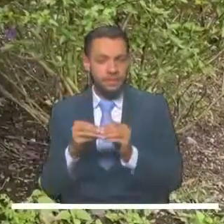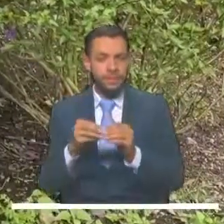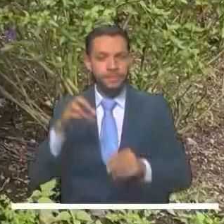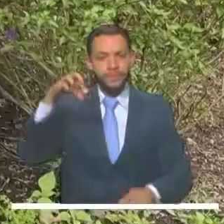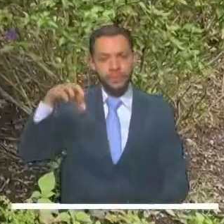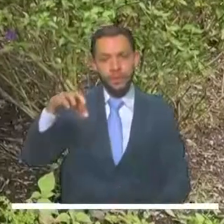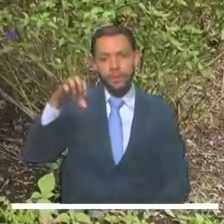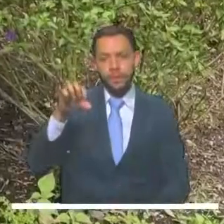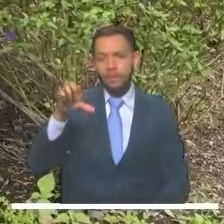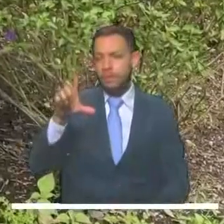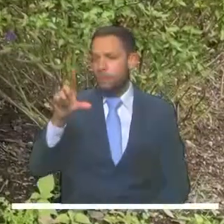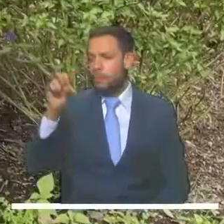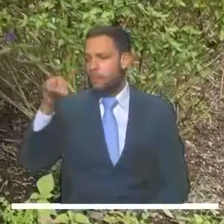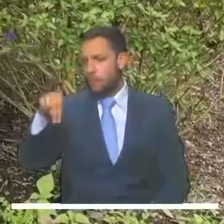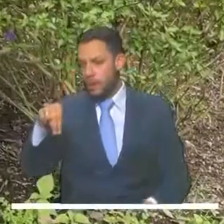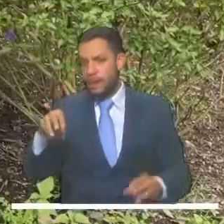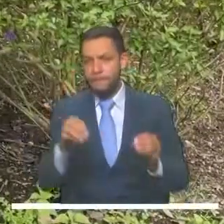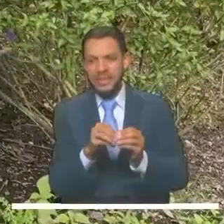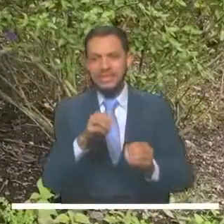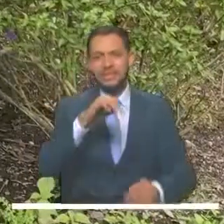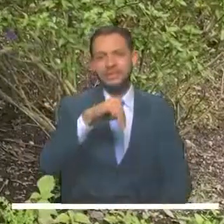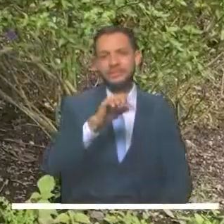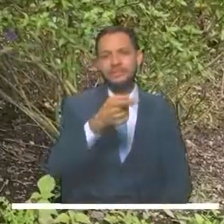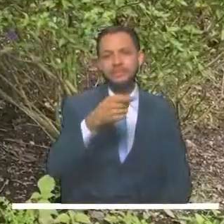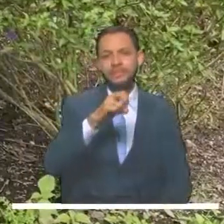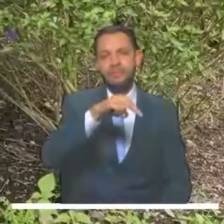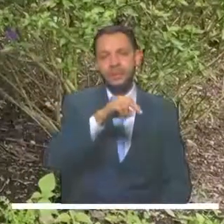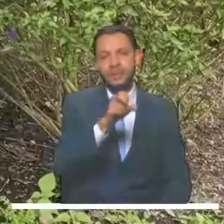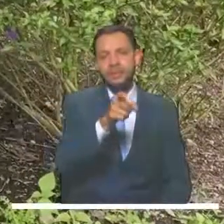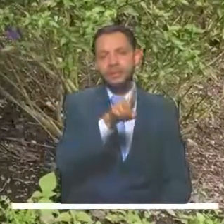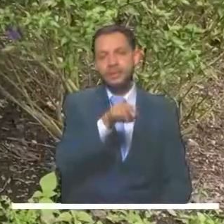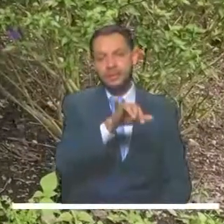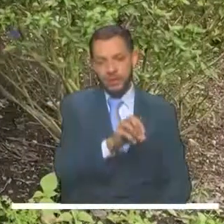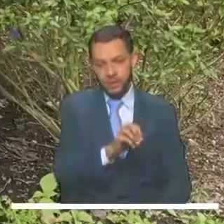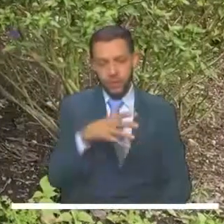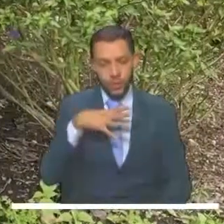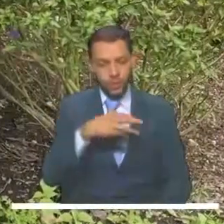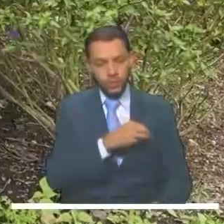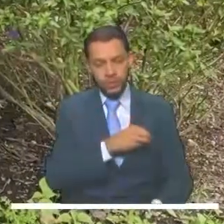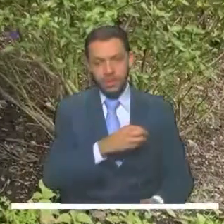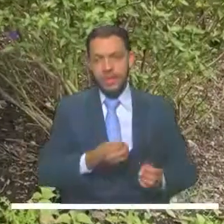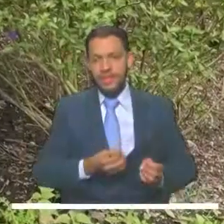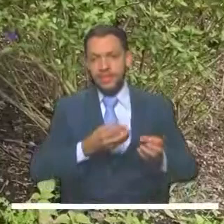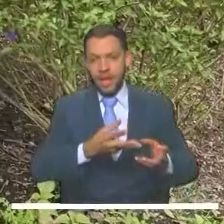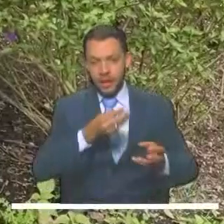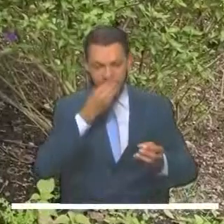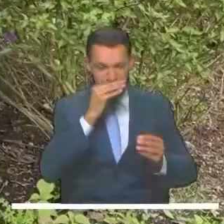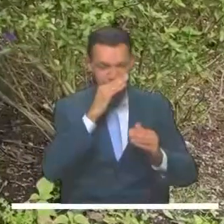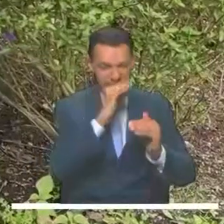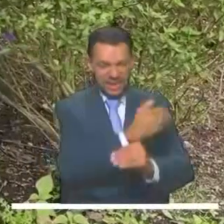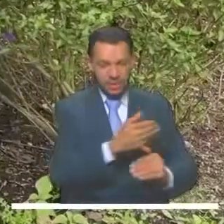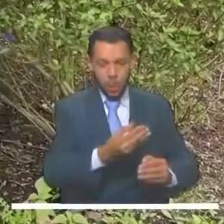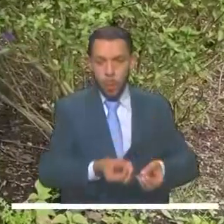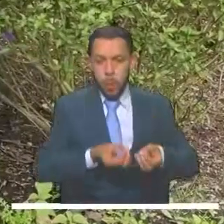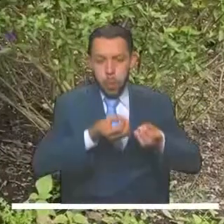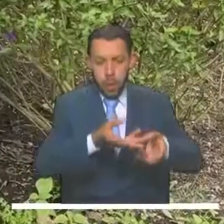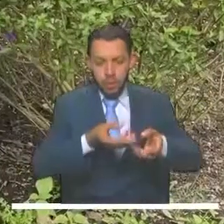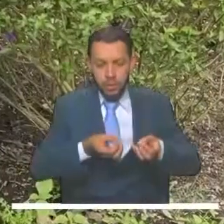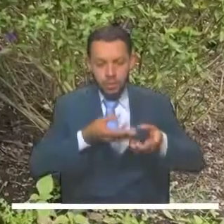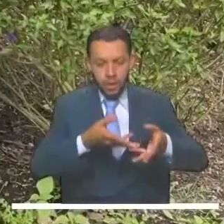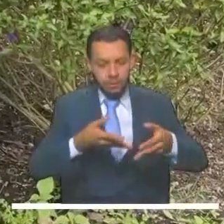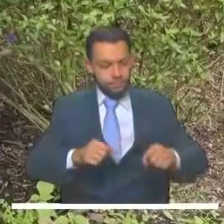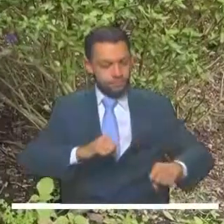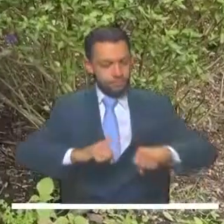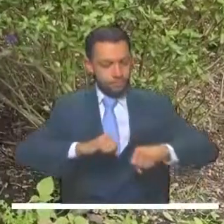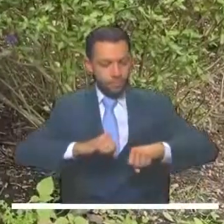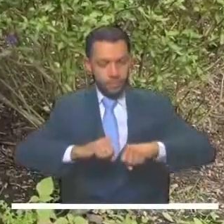y el cloruro de magnesio y demás si yo sé alimentar a estos niños cuando yo me siento con ellos y